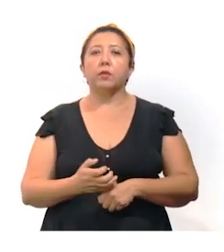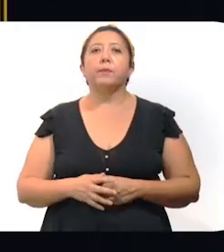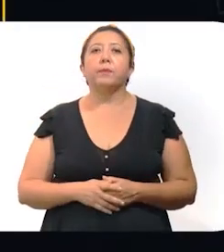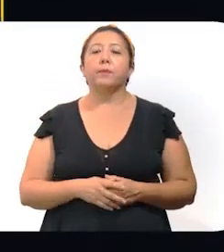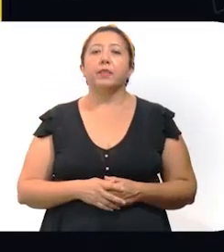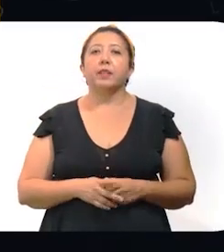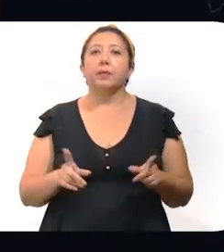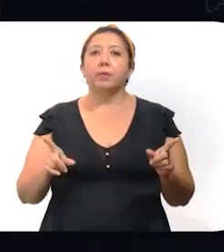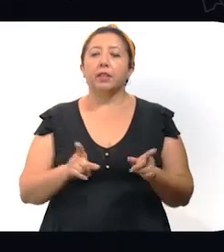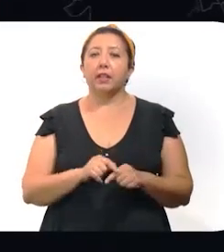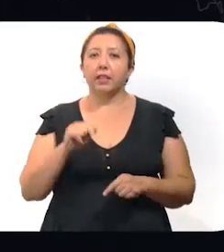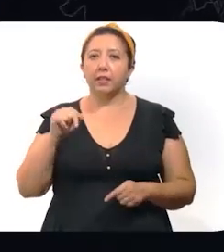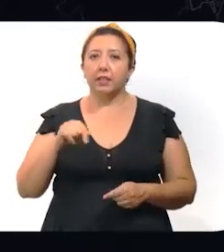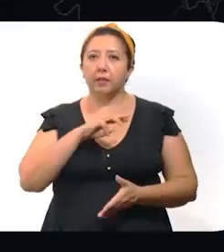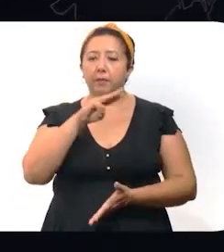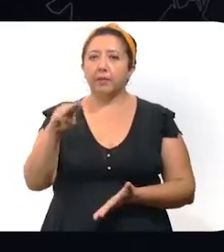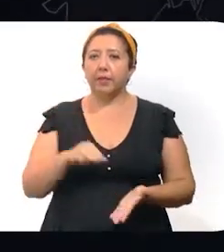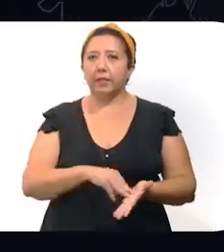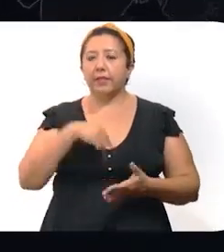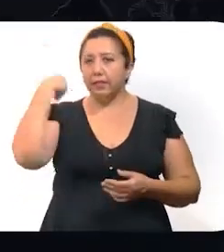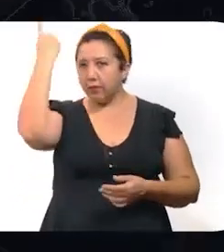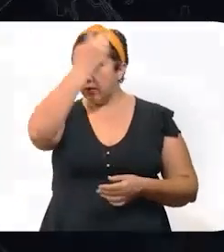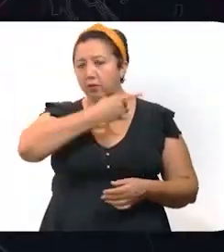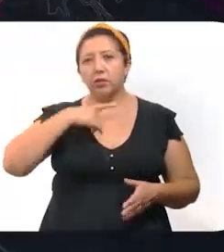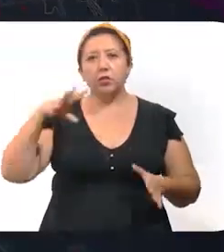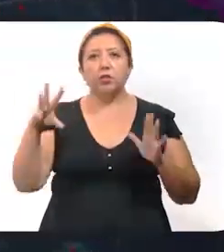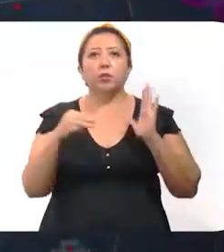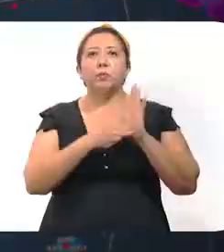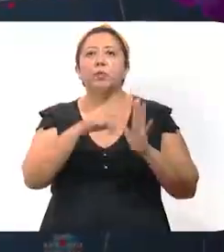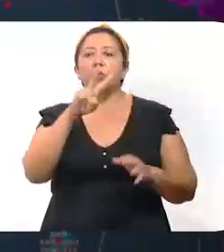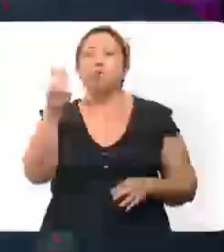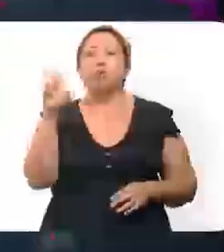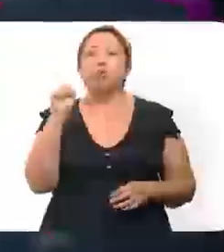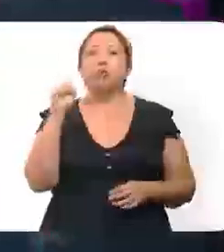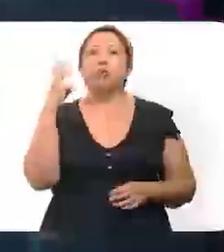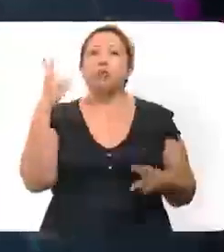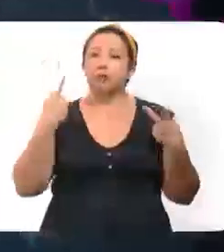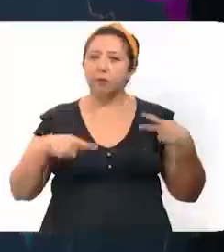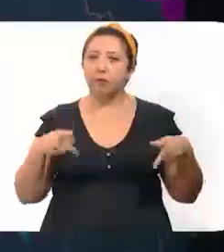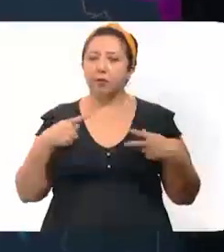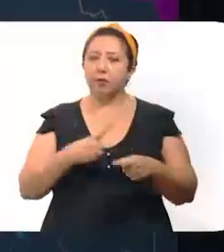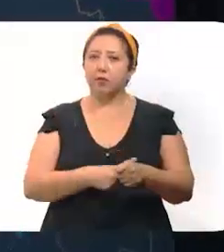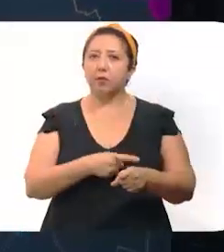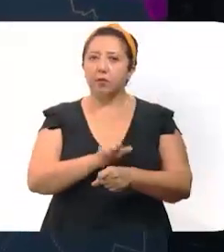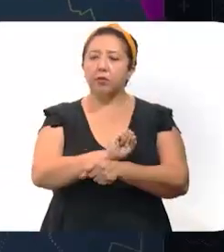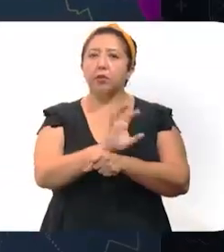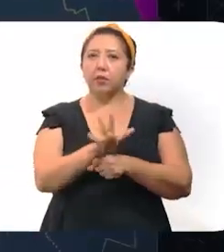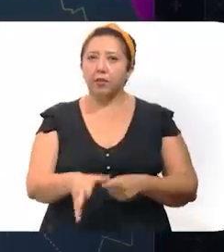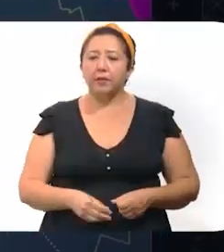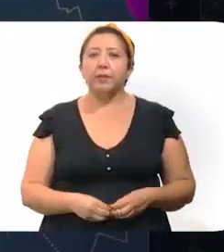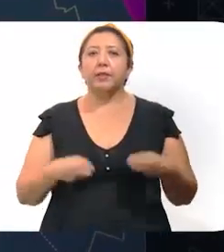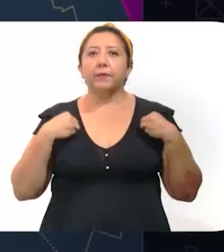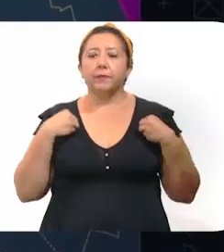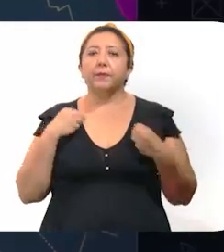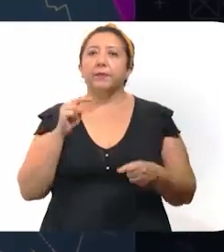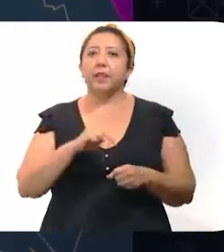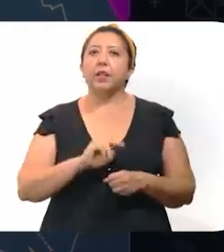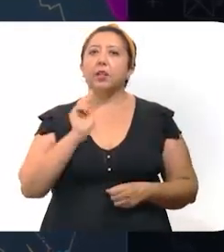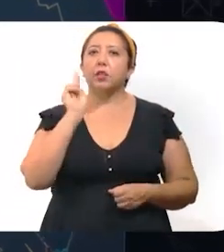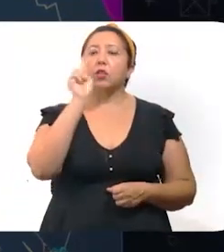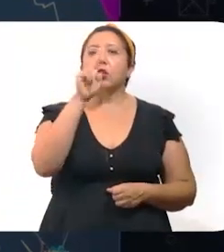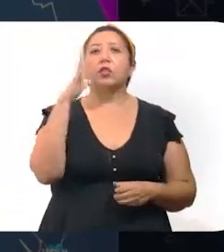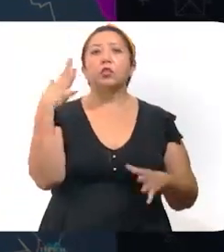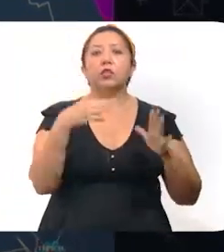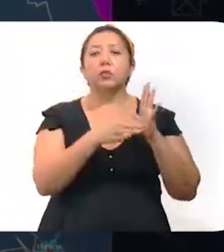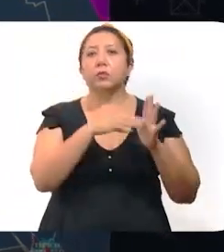estado. Específicamente en Mérida se han diagnosticado 19.263 personas contagiadas de coronavirus que viven en la zona